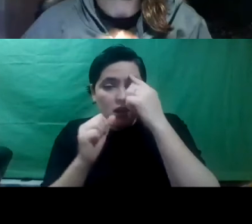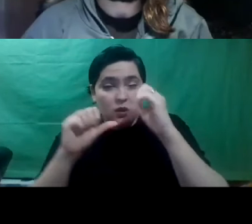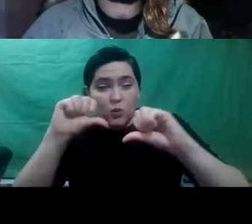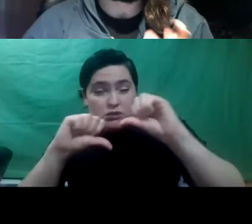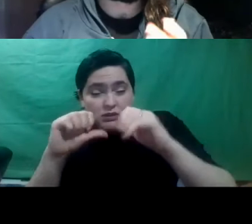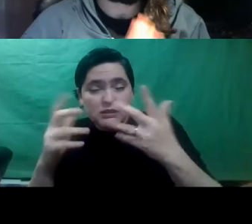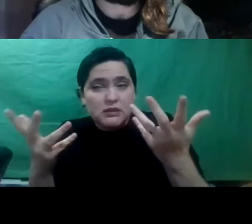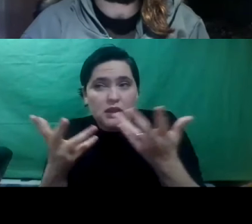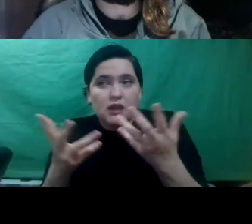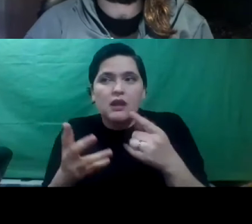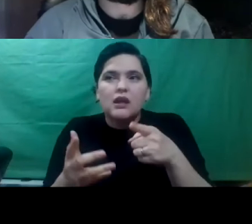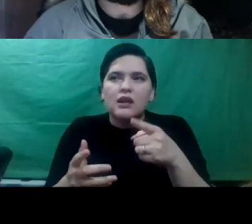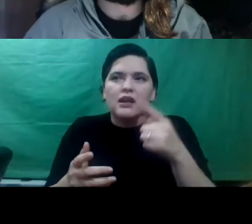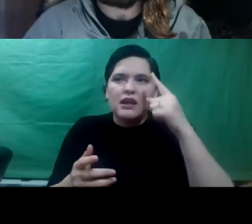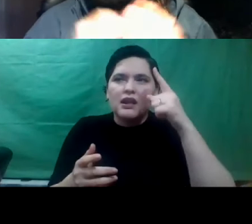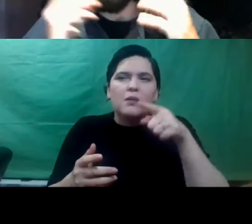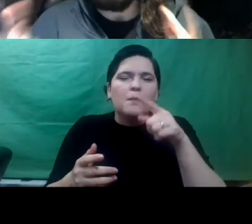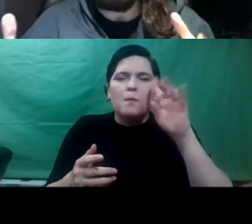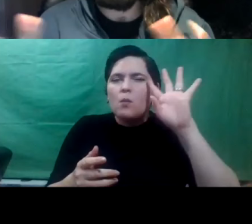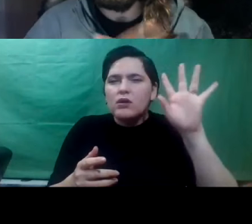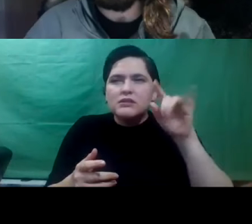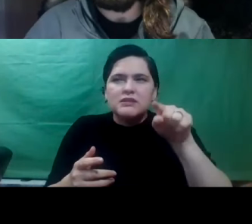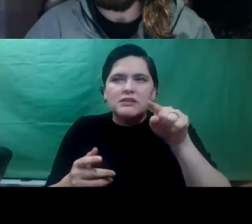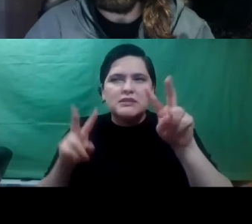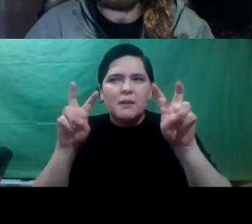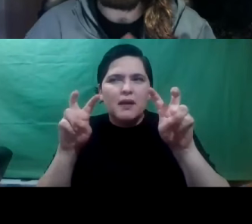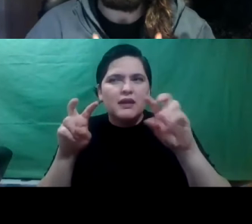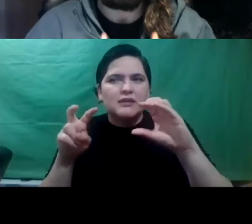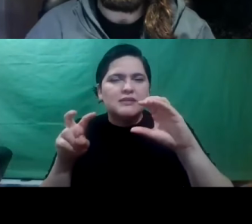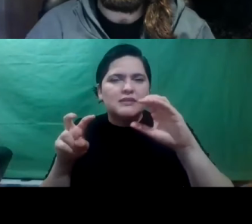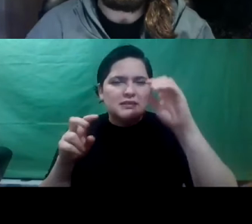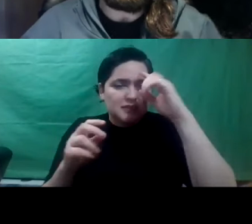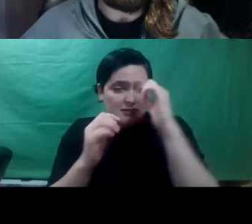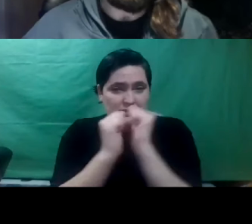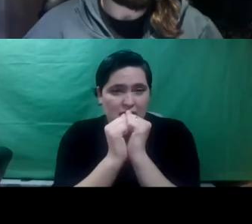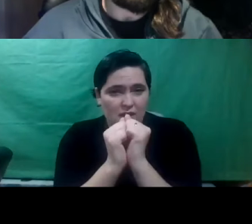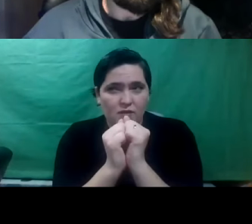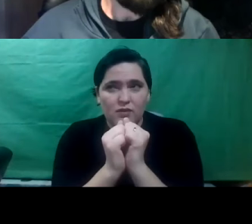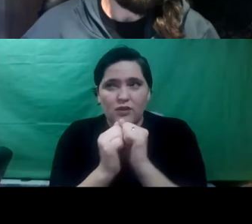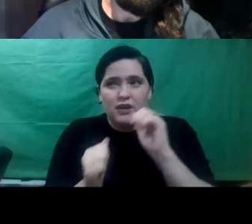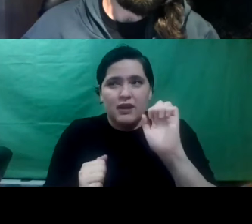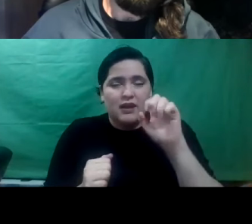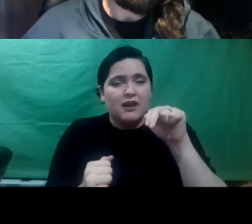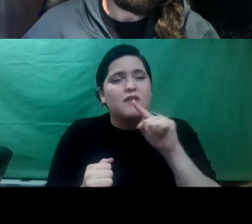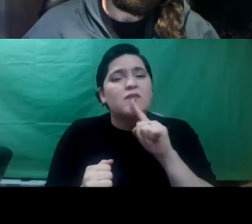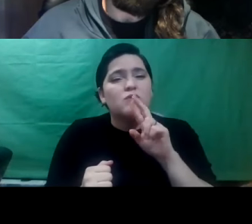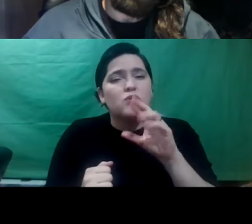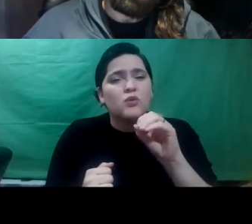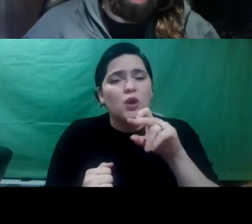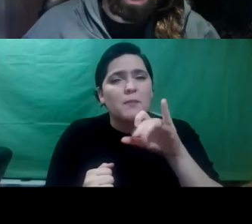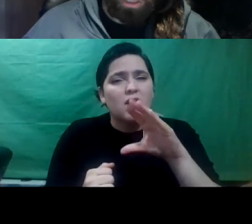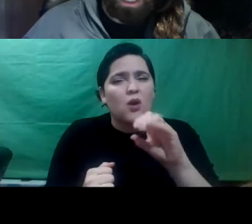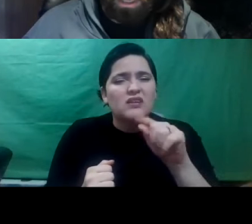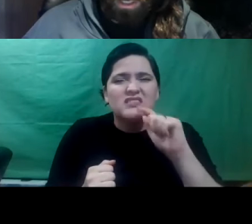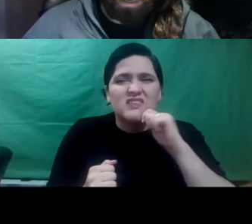entrópico. Y la hipótesis del cerebro entrópico relaciona la complejidad de la actividad neuronal con la complejidad experiencial. Entonces, este gráfico muestra de alguna